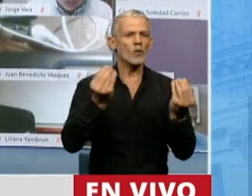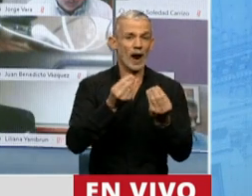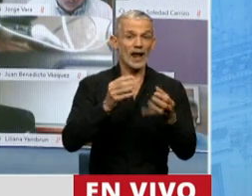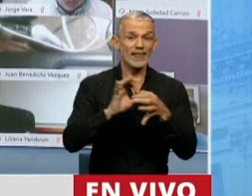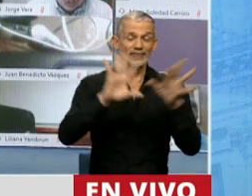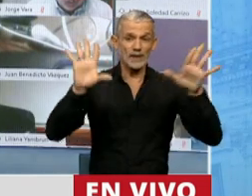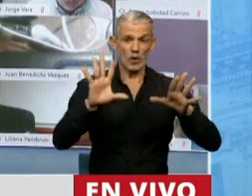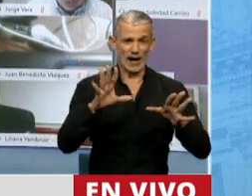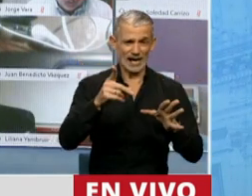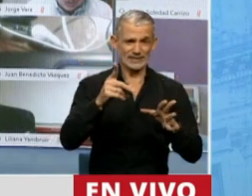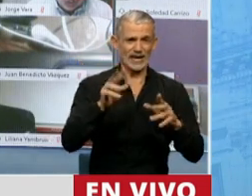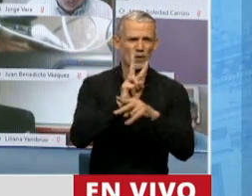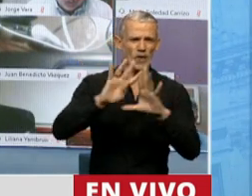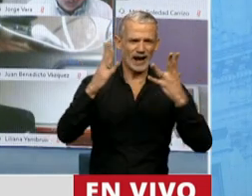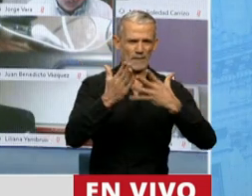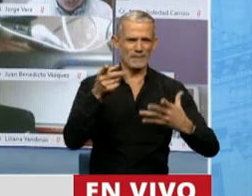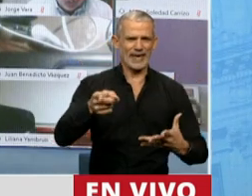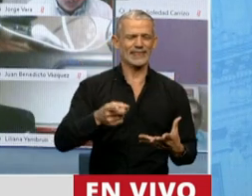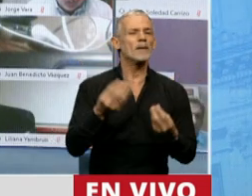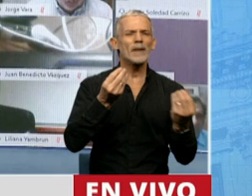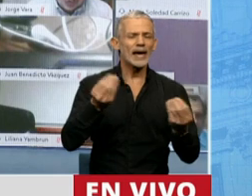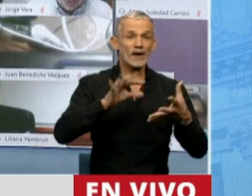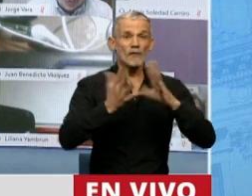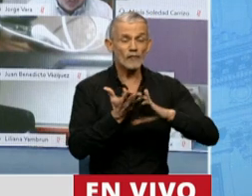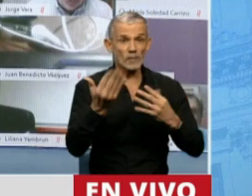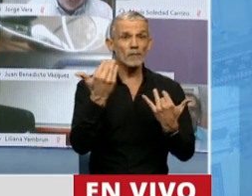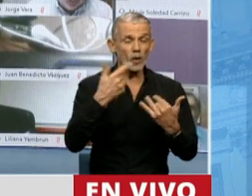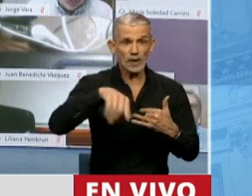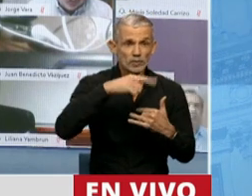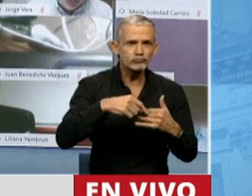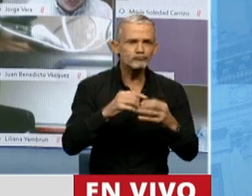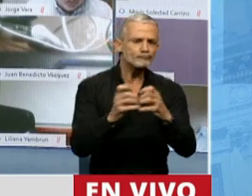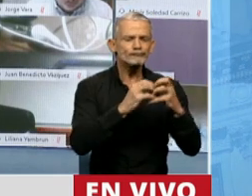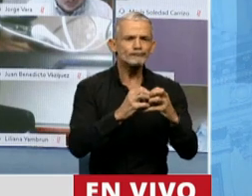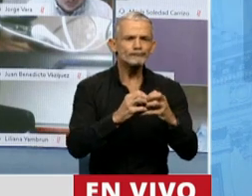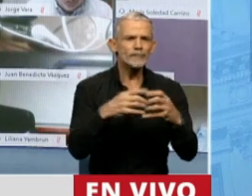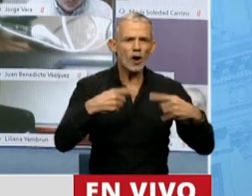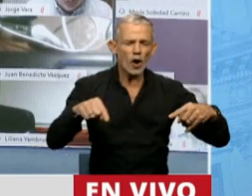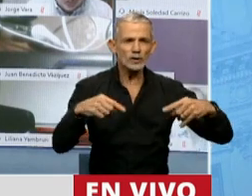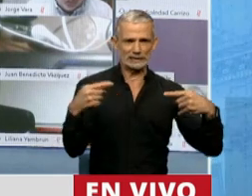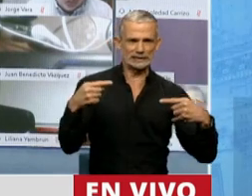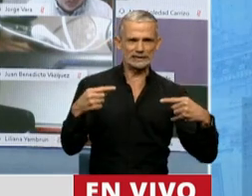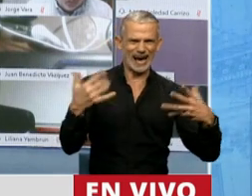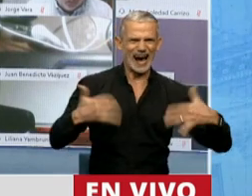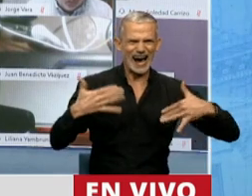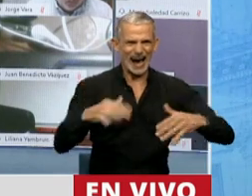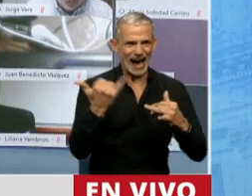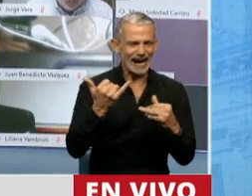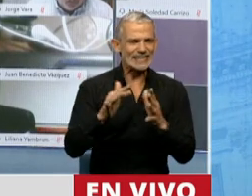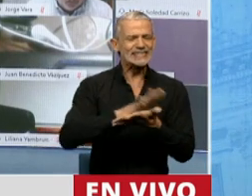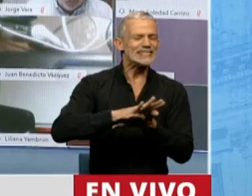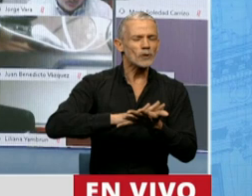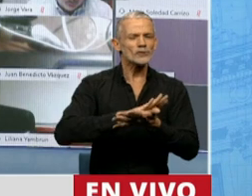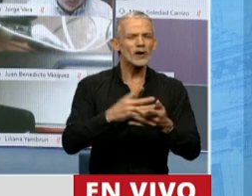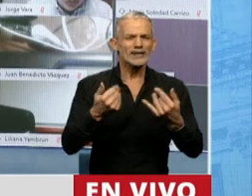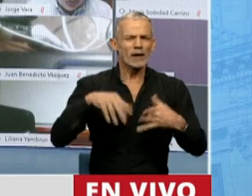democracia ambiental un mecanismo para que podamos abordar las discusiones conflictivas esas tantas situaciones que